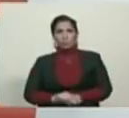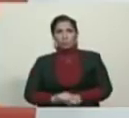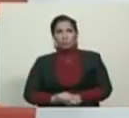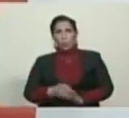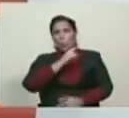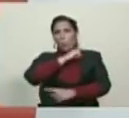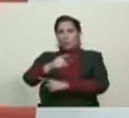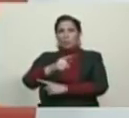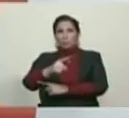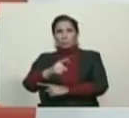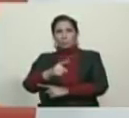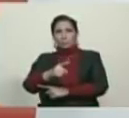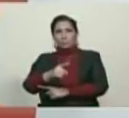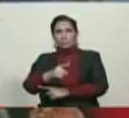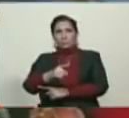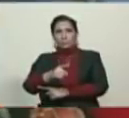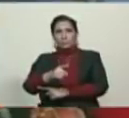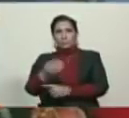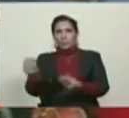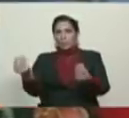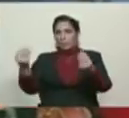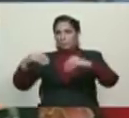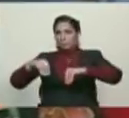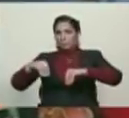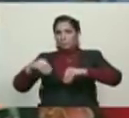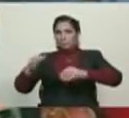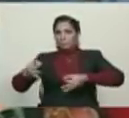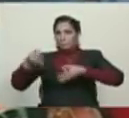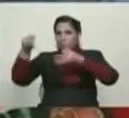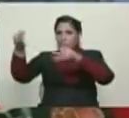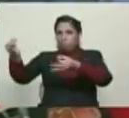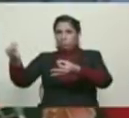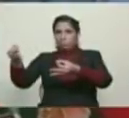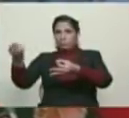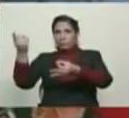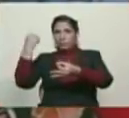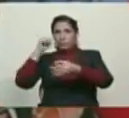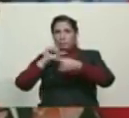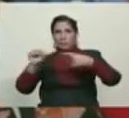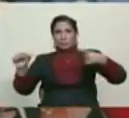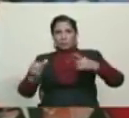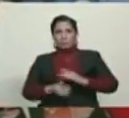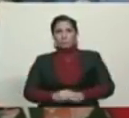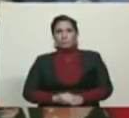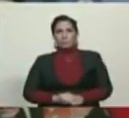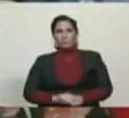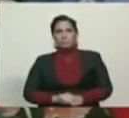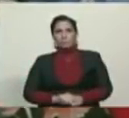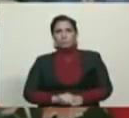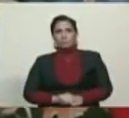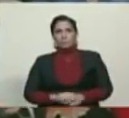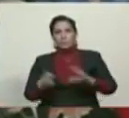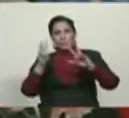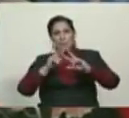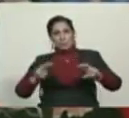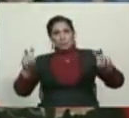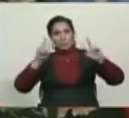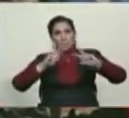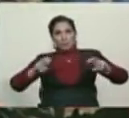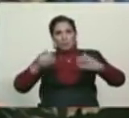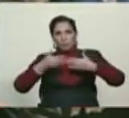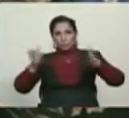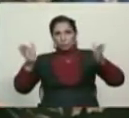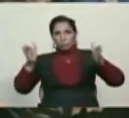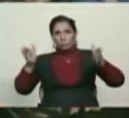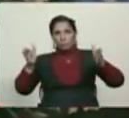ordenó en el acuerdo presentado la semana pasada, ¿fue verdad? Que se abriera una investigación y